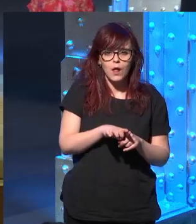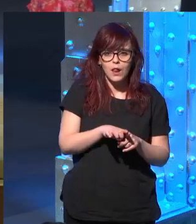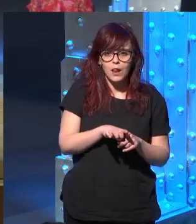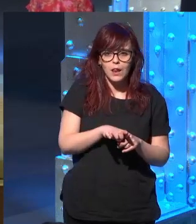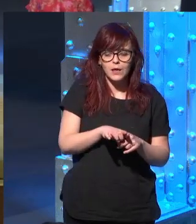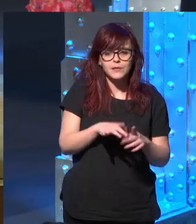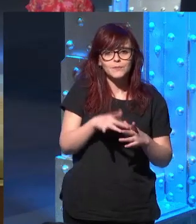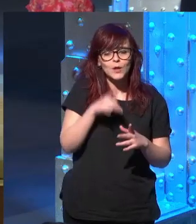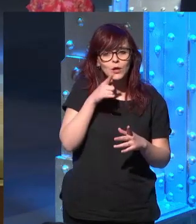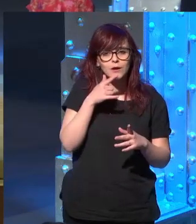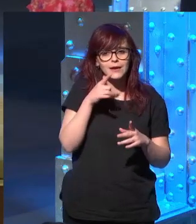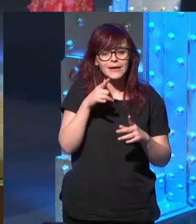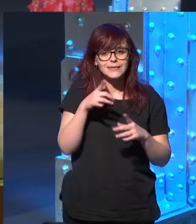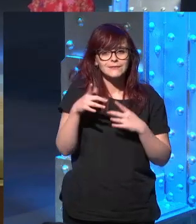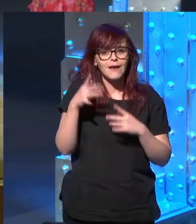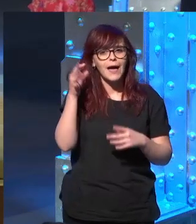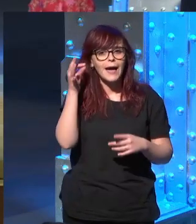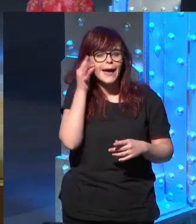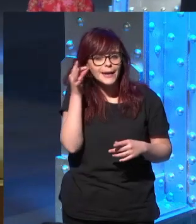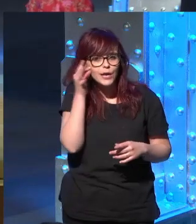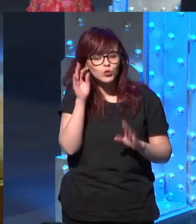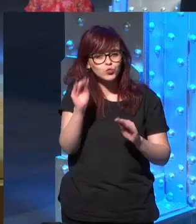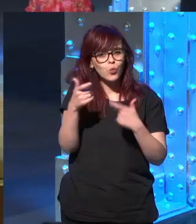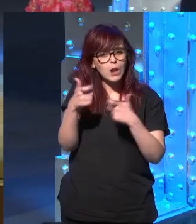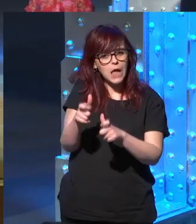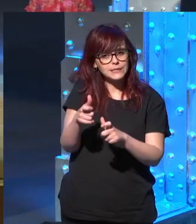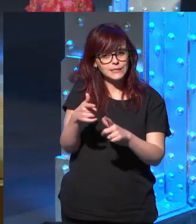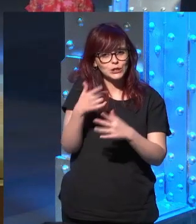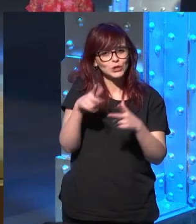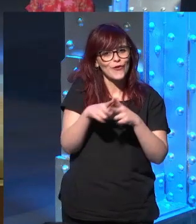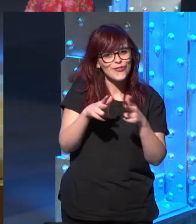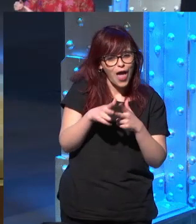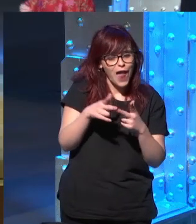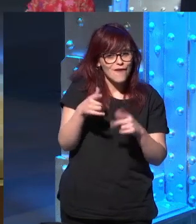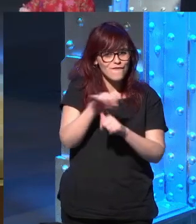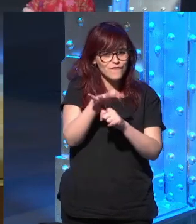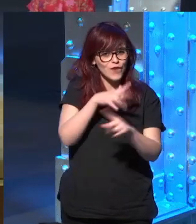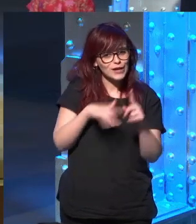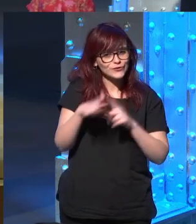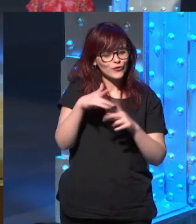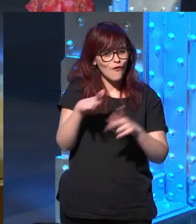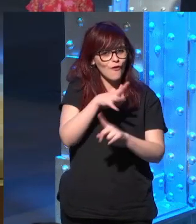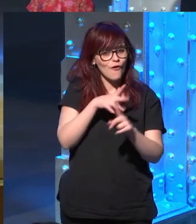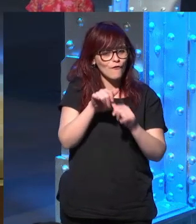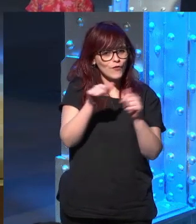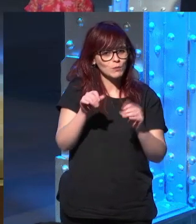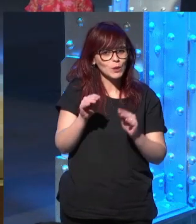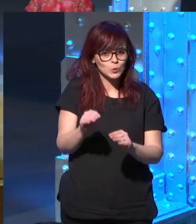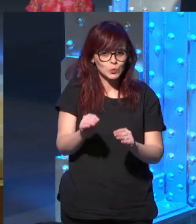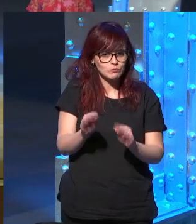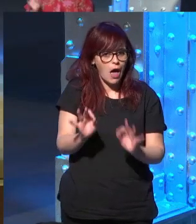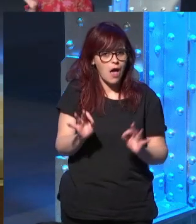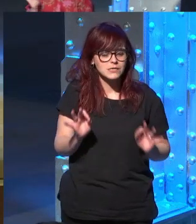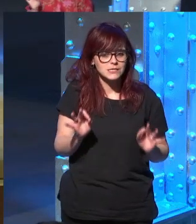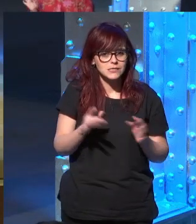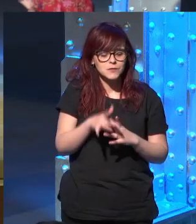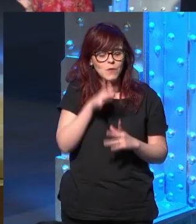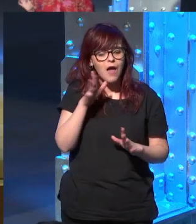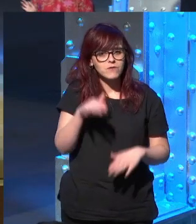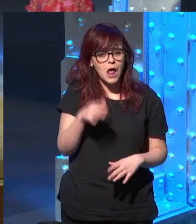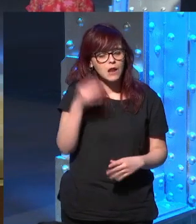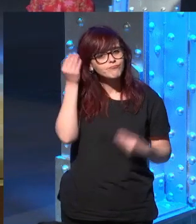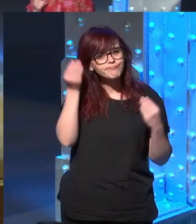es tu género, es tu clase, es todo lo que te conforma. Entonces, aunque intentes abstraerte, siempre en las decisiones